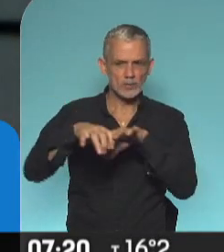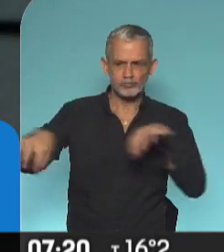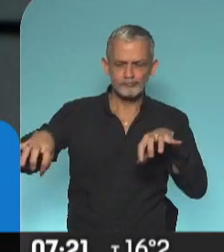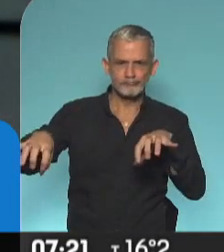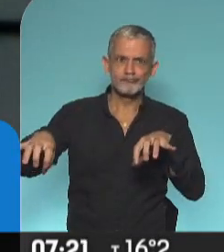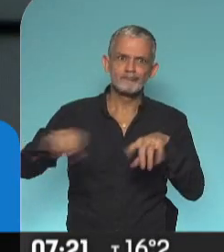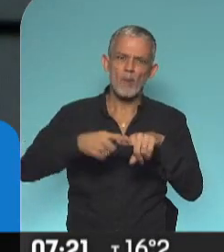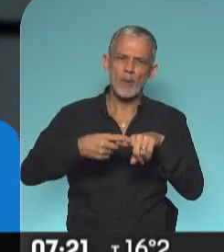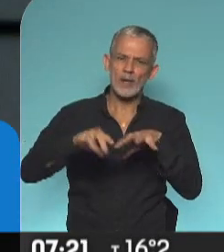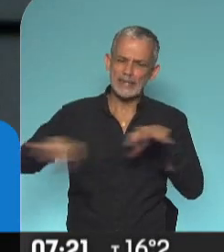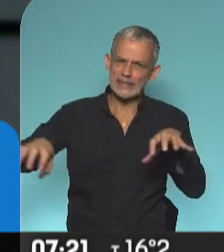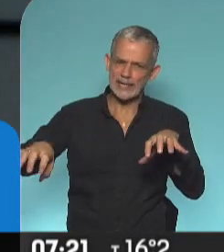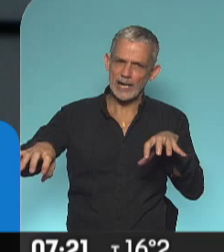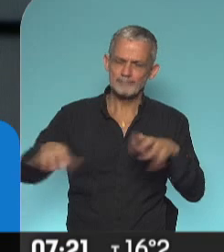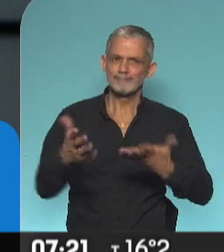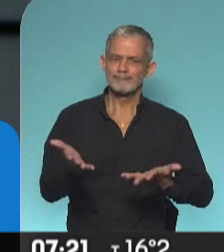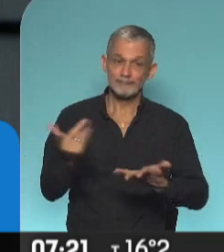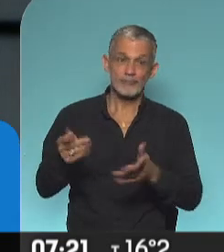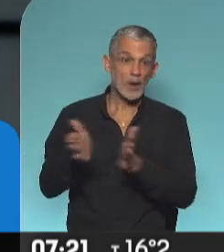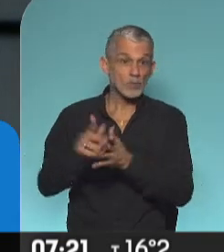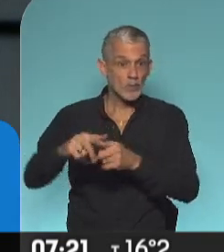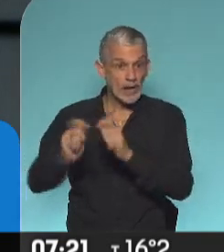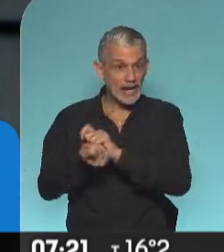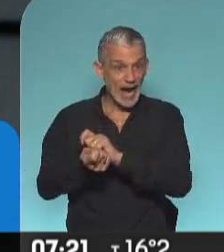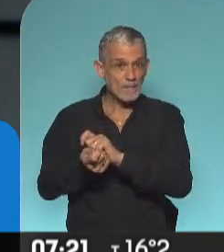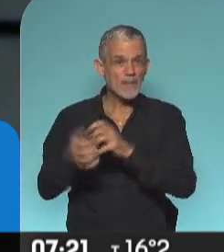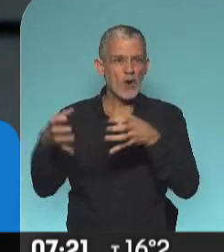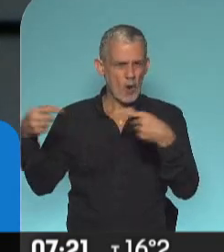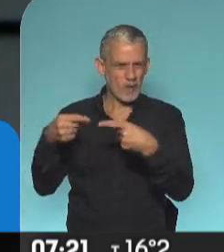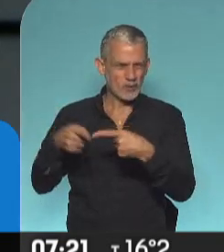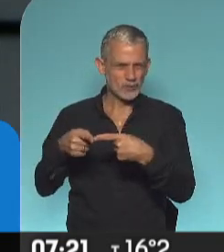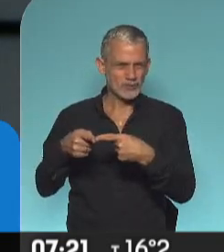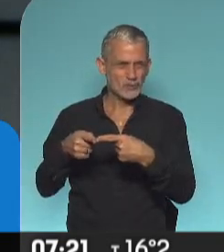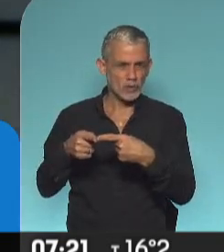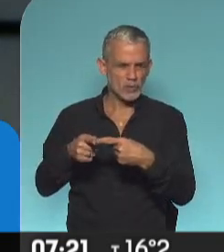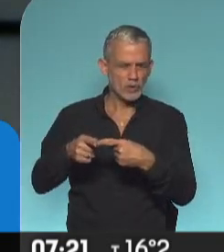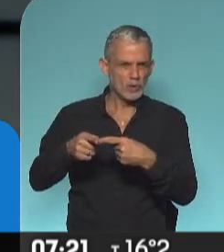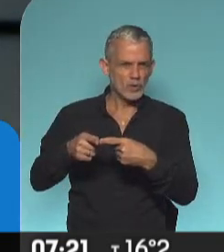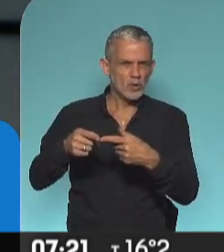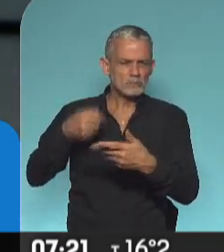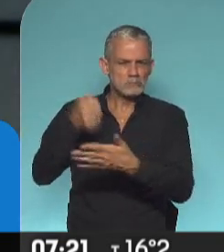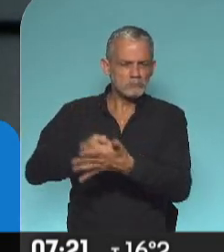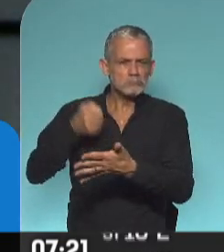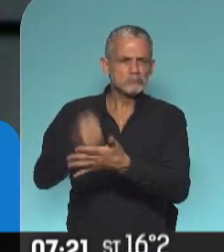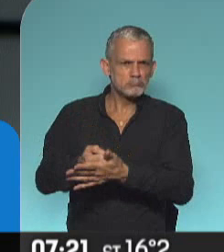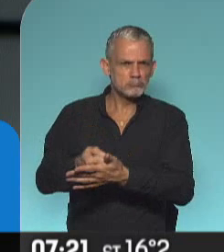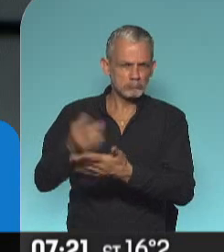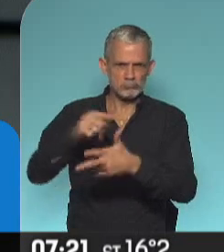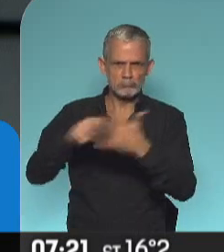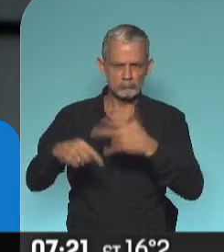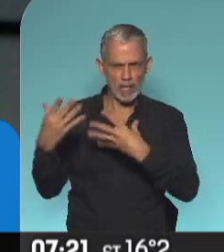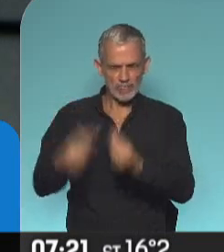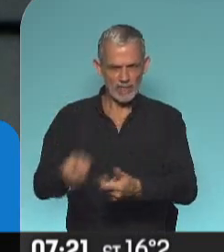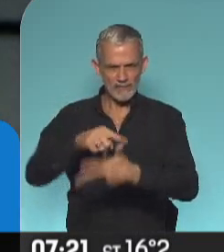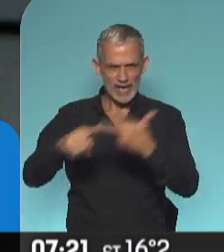grieta política, porque sabemos que Juntos por el Cambio, la oposición, levantó las banderas de estos 3 jueces